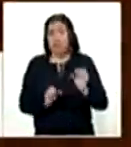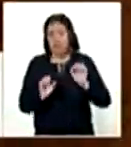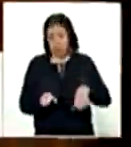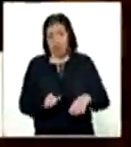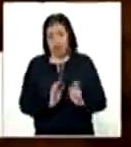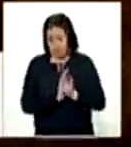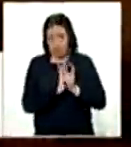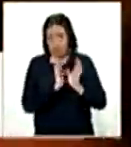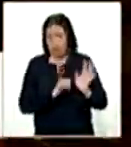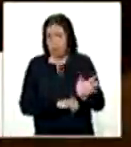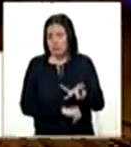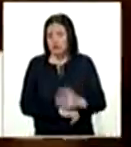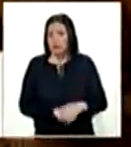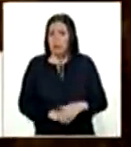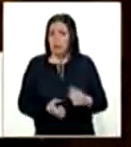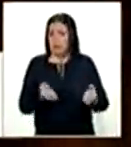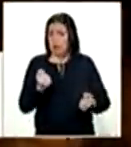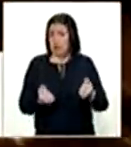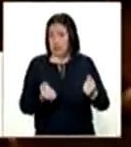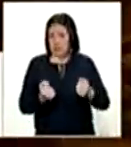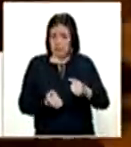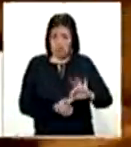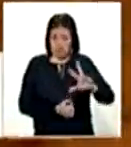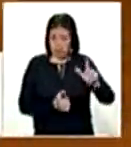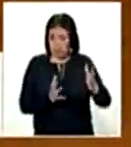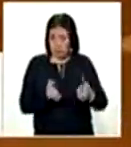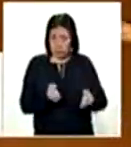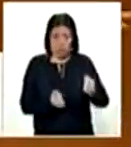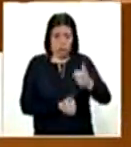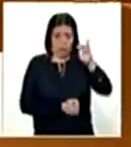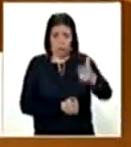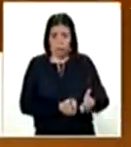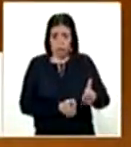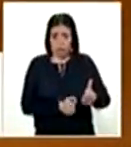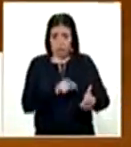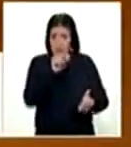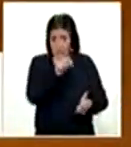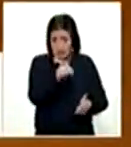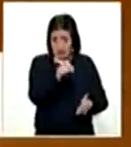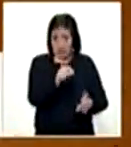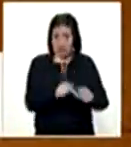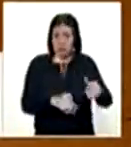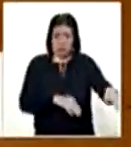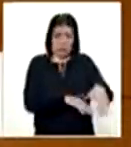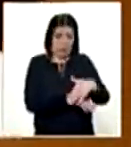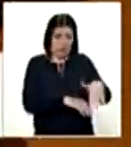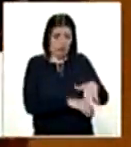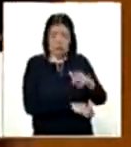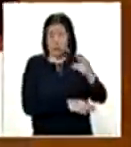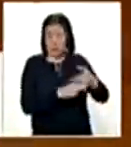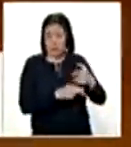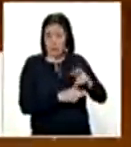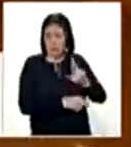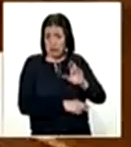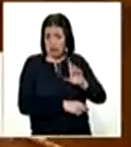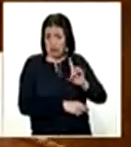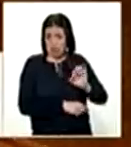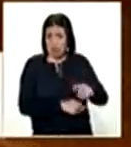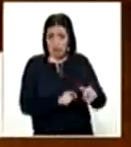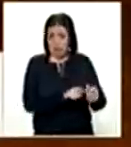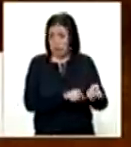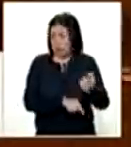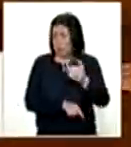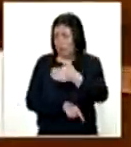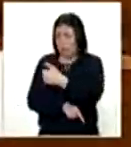de segundos, sí. El vehículo de los delincuentes estaba estacionado aquí exactamente en el Jirón Redón en San Borja.